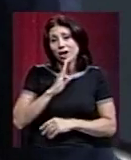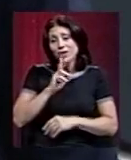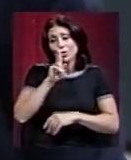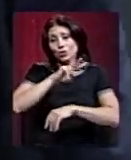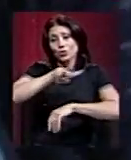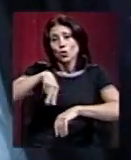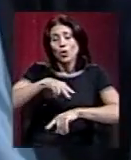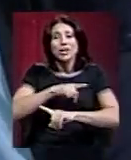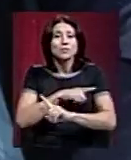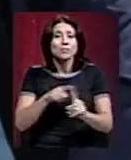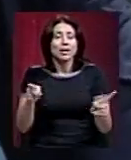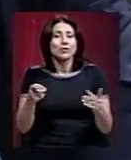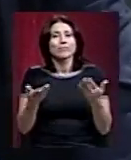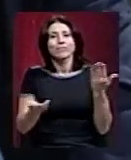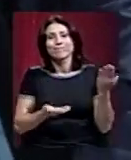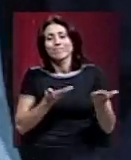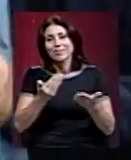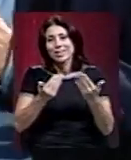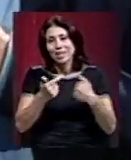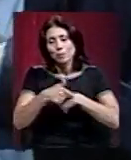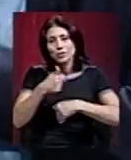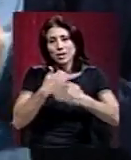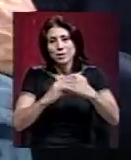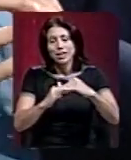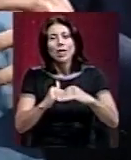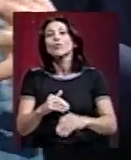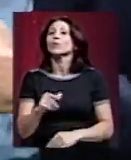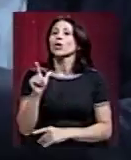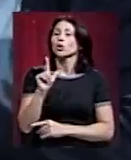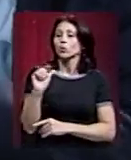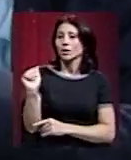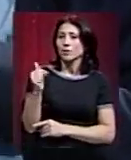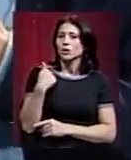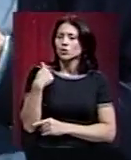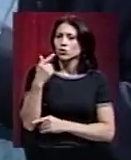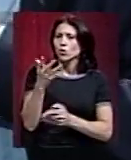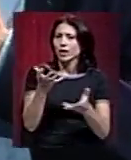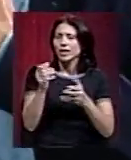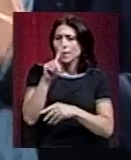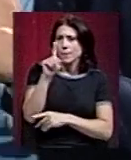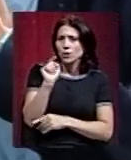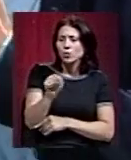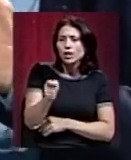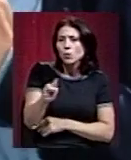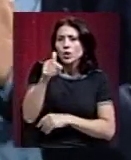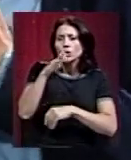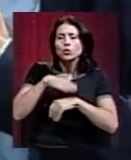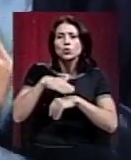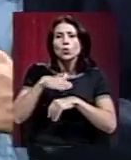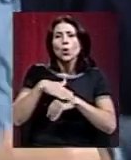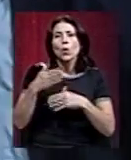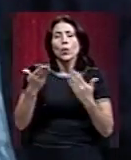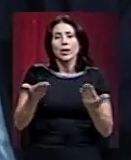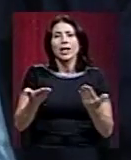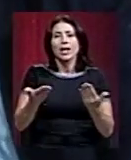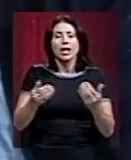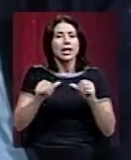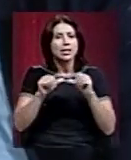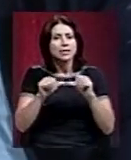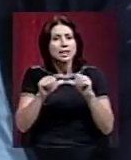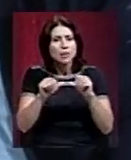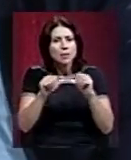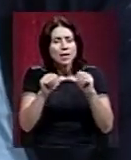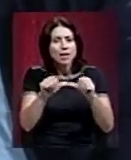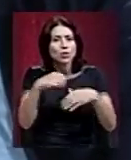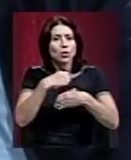tiempo limitado. Don Luis Alberto, yo le podría preguntar un poquito del seguimiento y sobre todo el acompañamiento que ha hecho